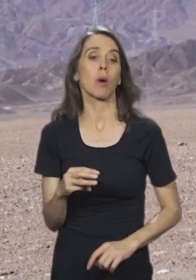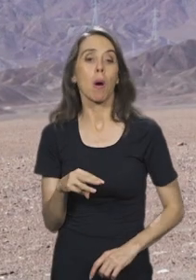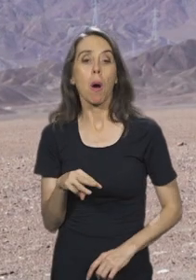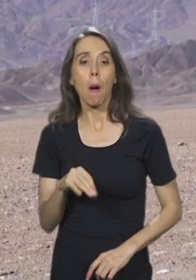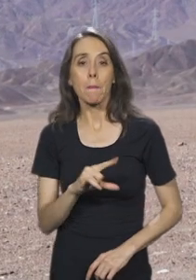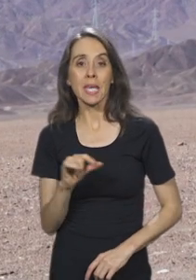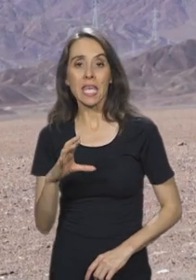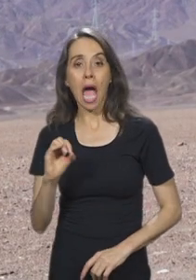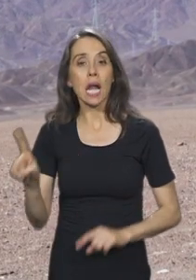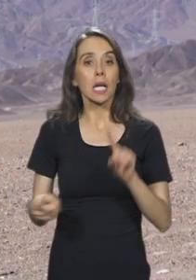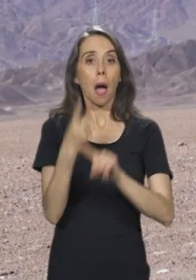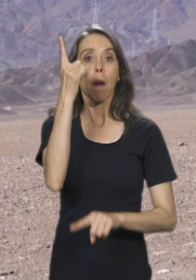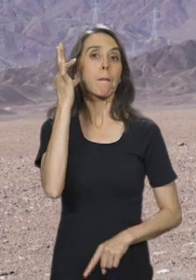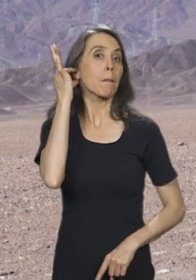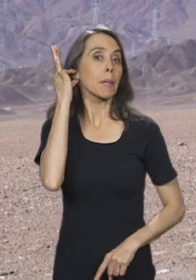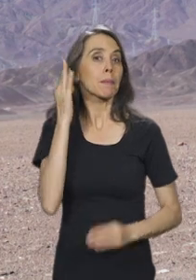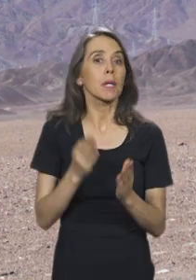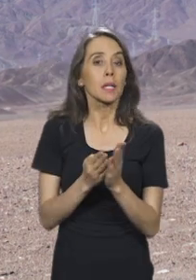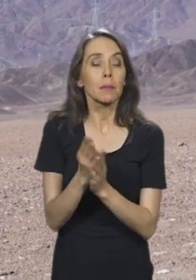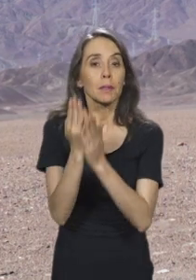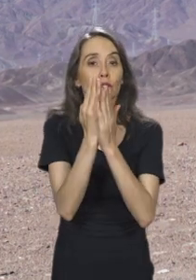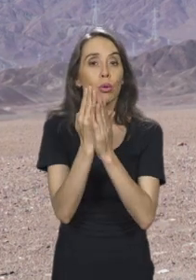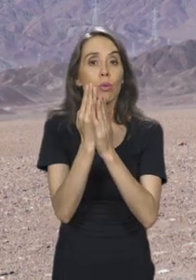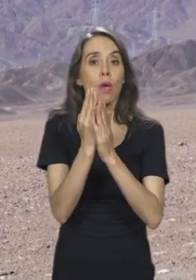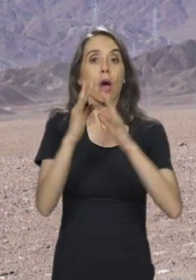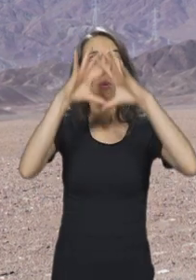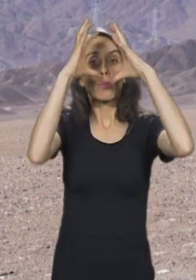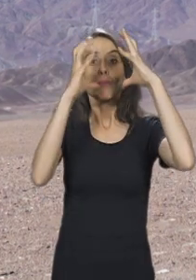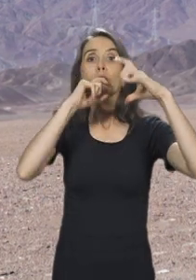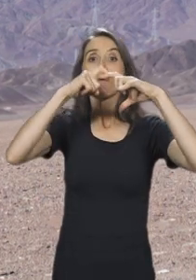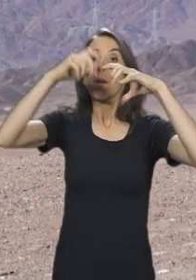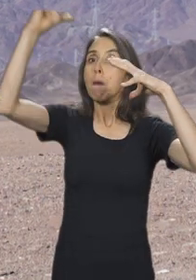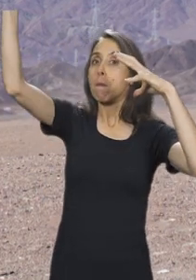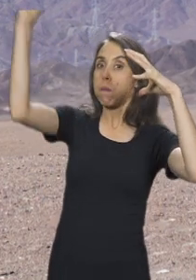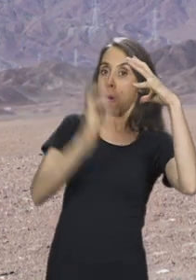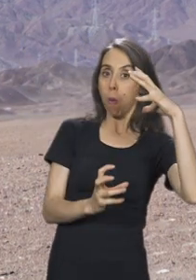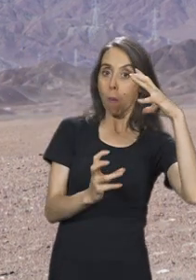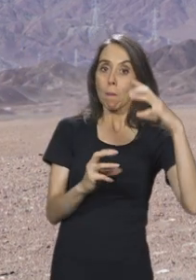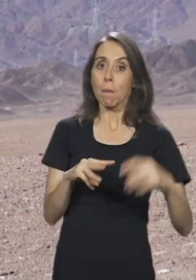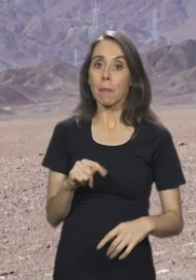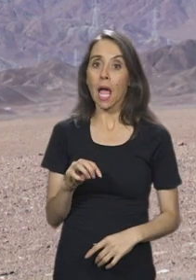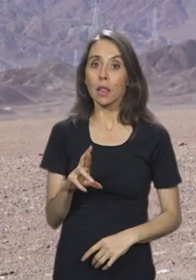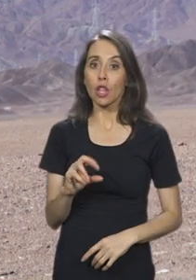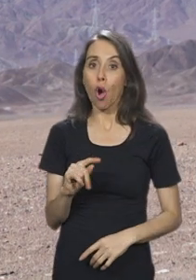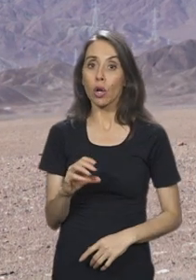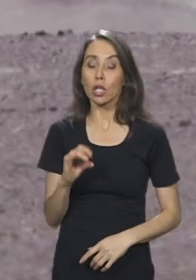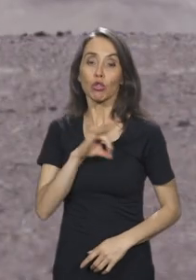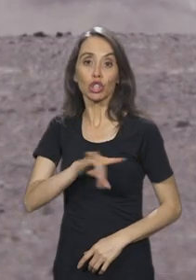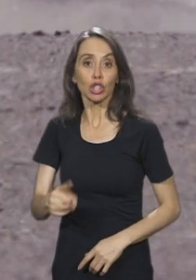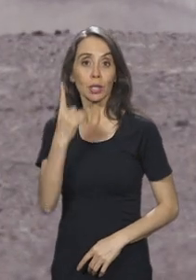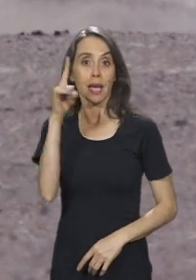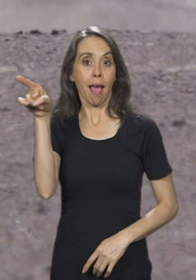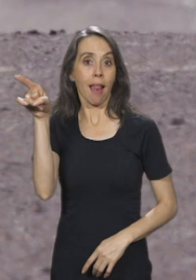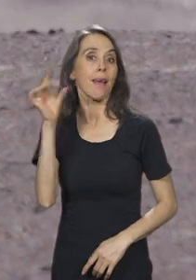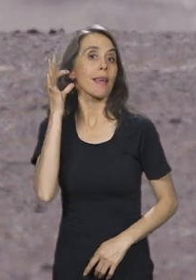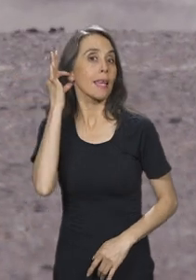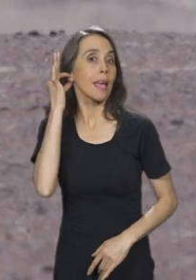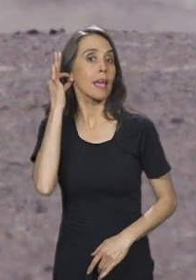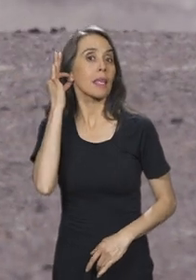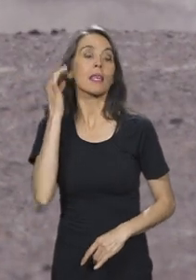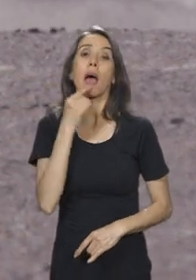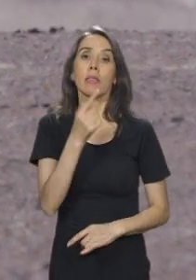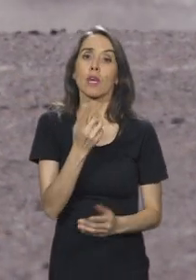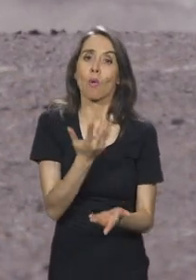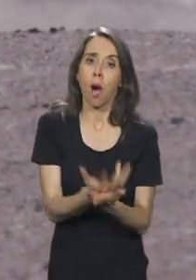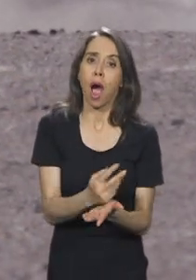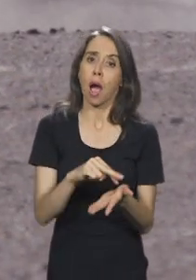Mi yarca es pionera, porque fue la primera en comenzar a estudiar meteoritos en Chile. Entonces, fue la primera en que dio a